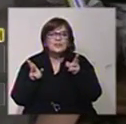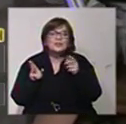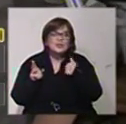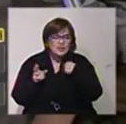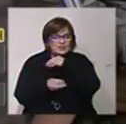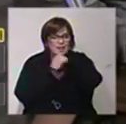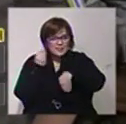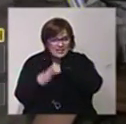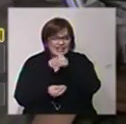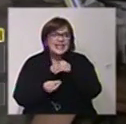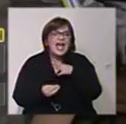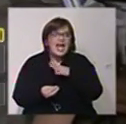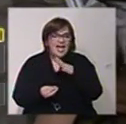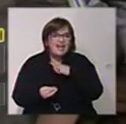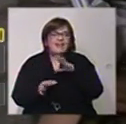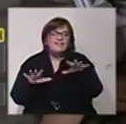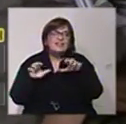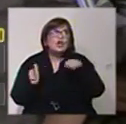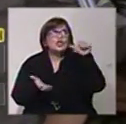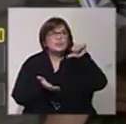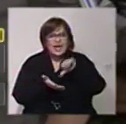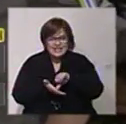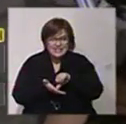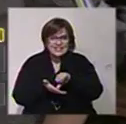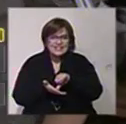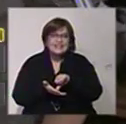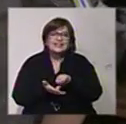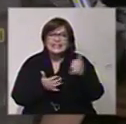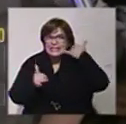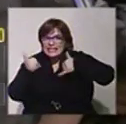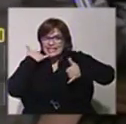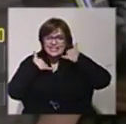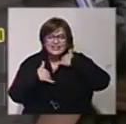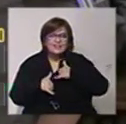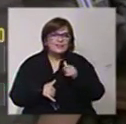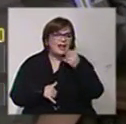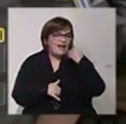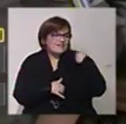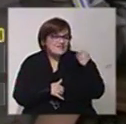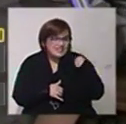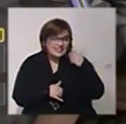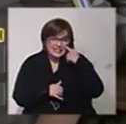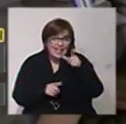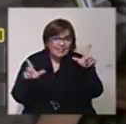familia que vive en otro lado, en otra parte del mundo, llamándome, mandándome